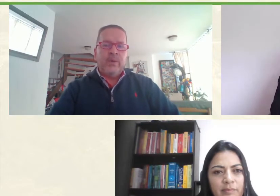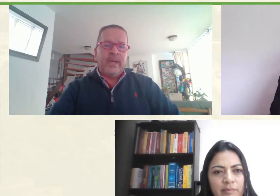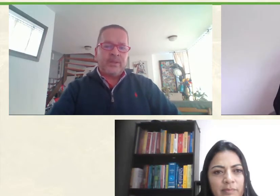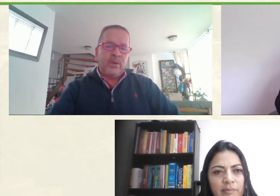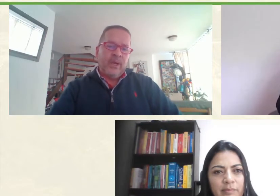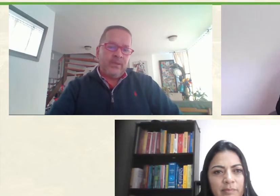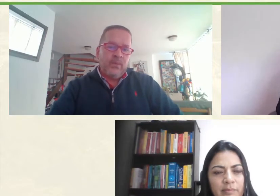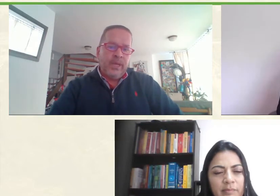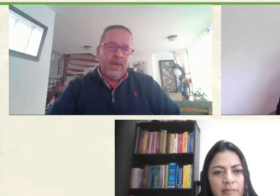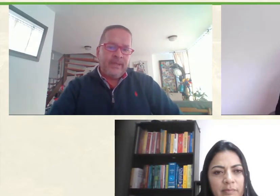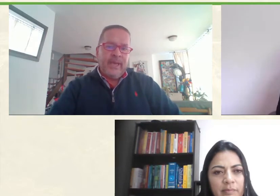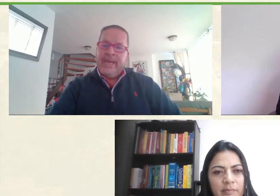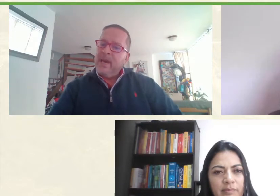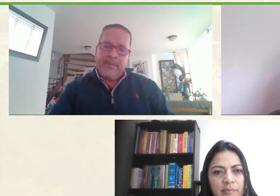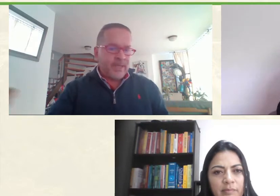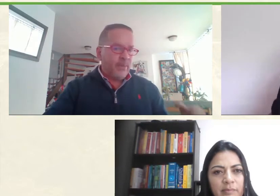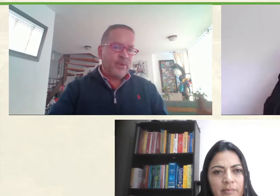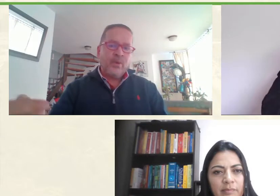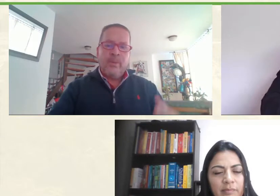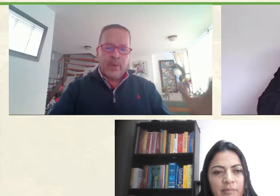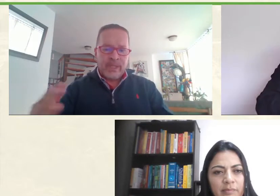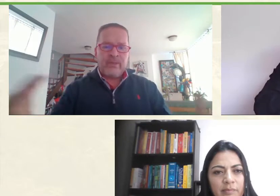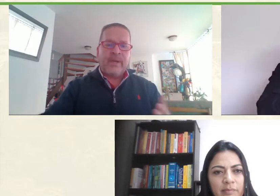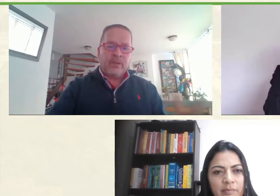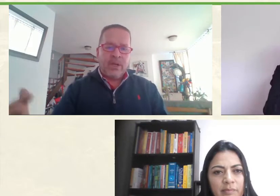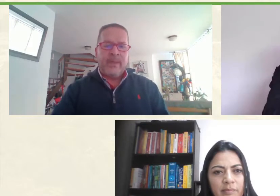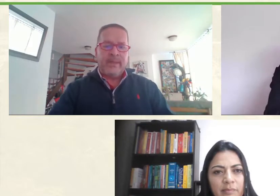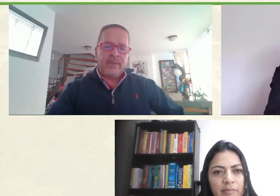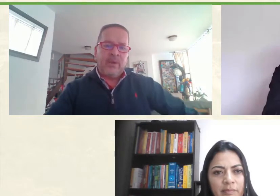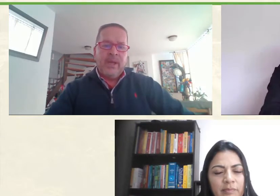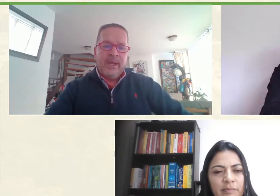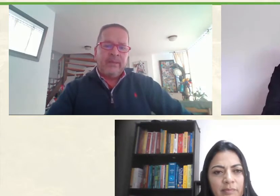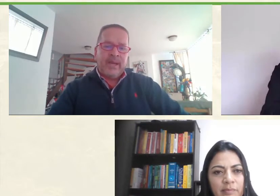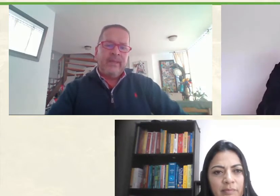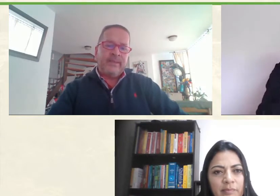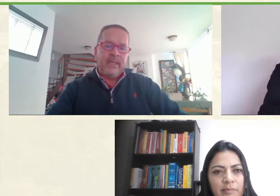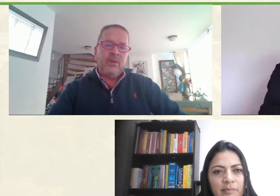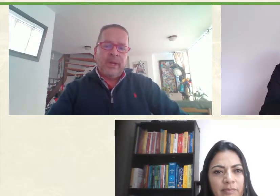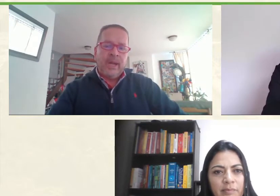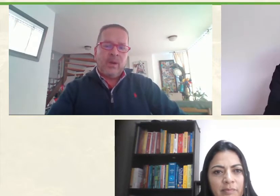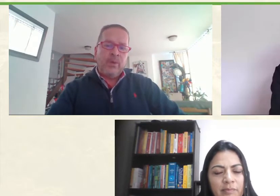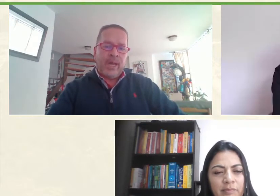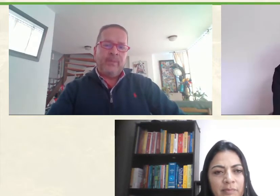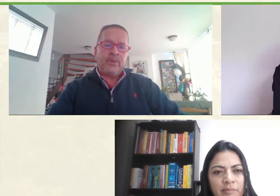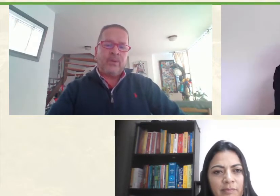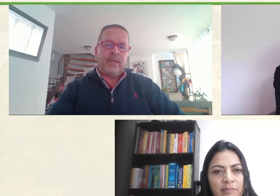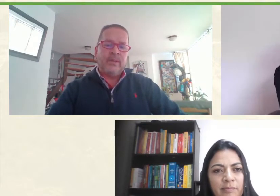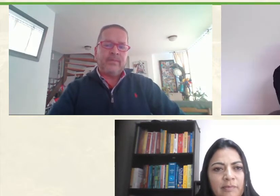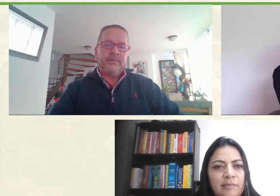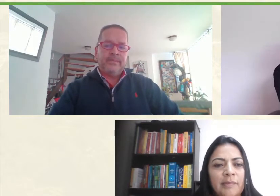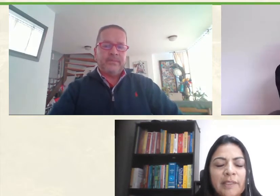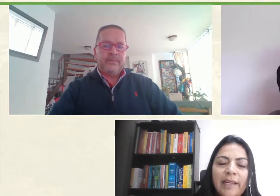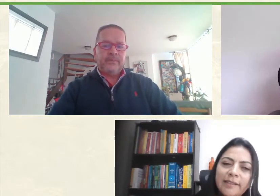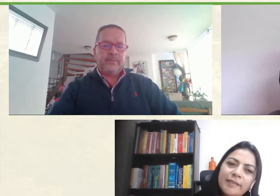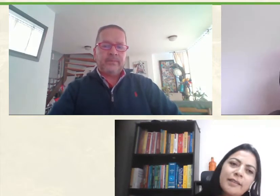tener comunicación con las comunidades y empezamos todo el proceso de retroalimentación entre el distrito y la comunidad postulante. Gracias, Hernán.